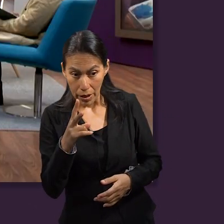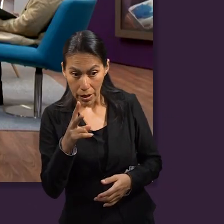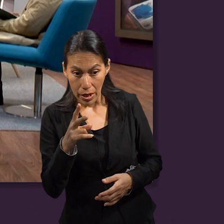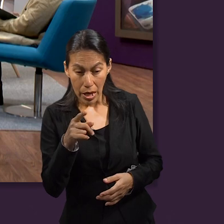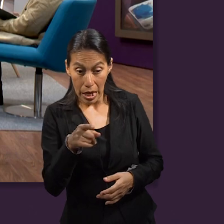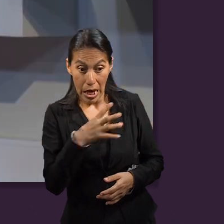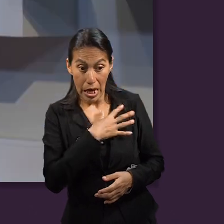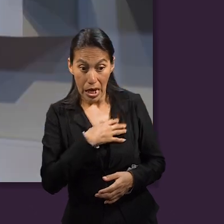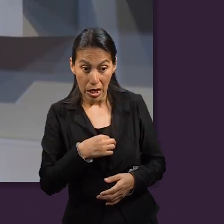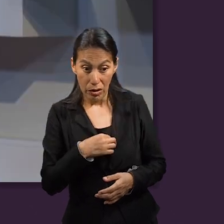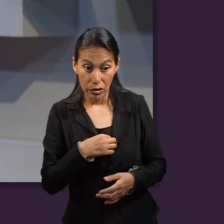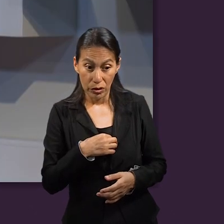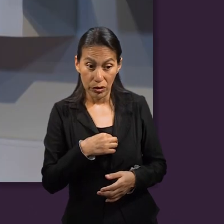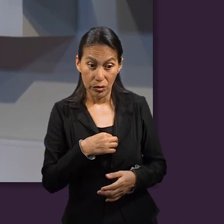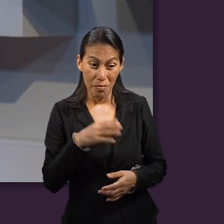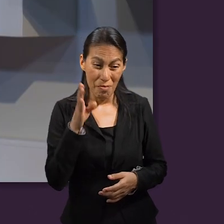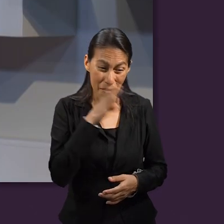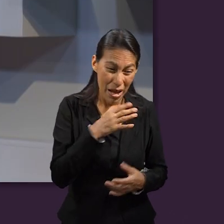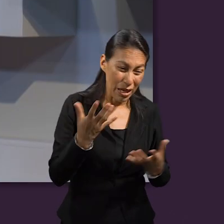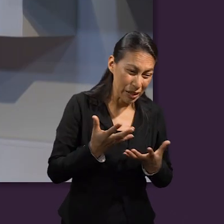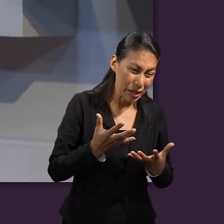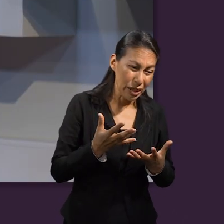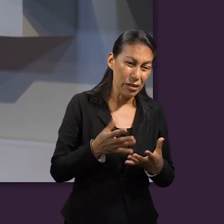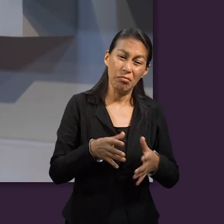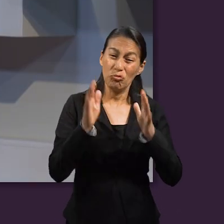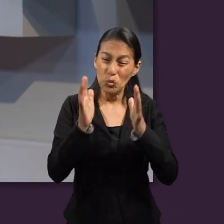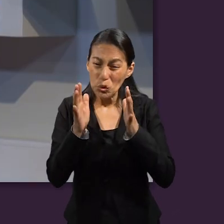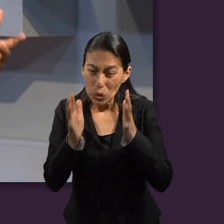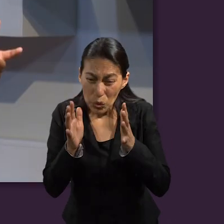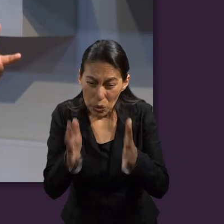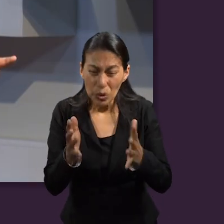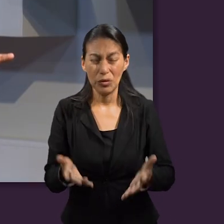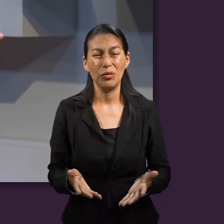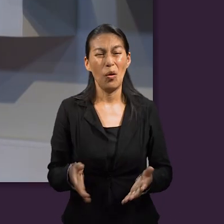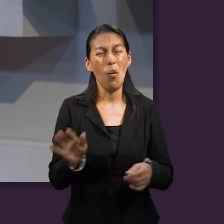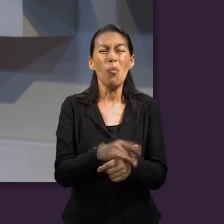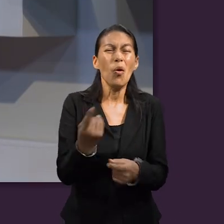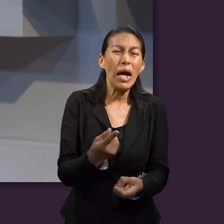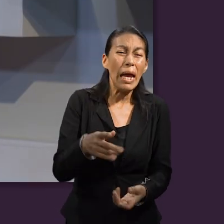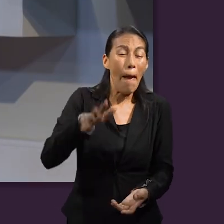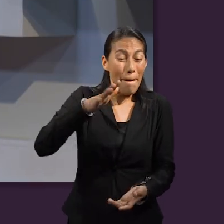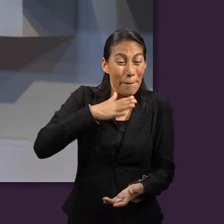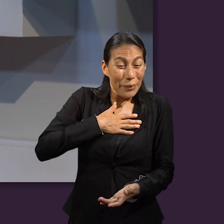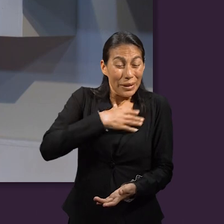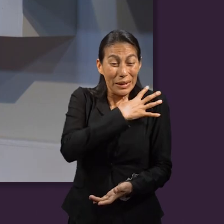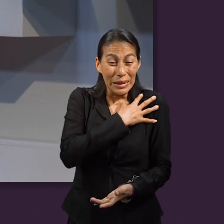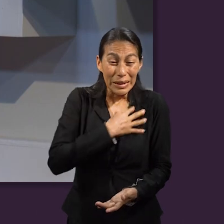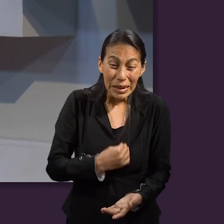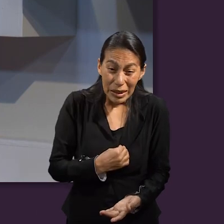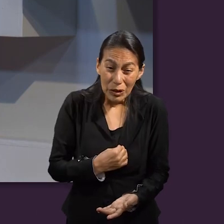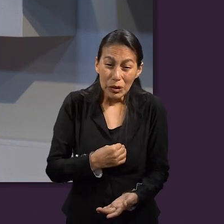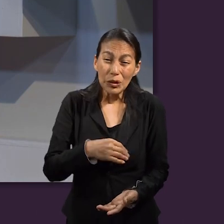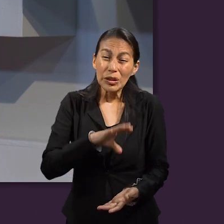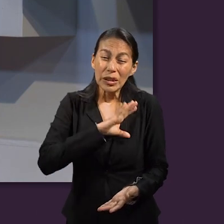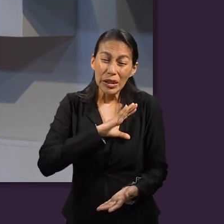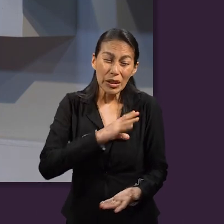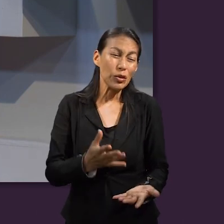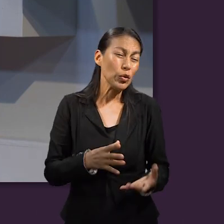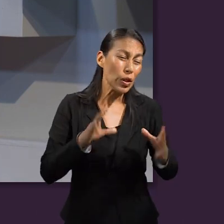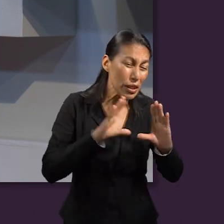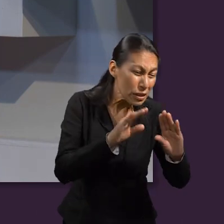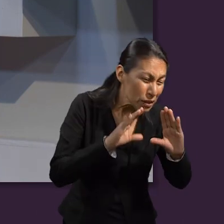decir que en medio de su dolor él mantenía la fe y la confianza en dios pero al ver que su propia sangre y